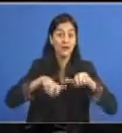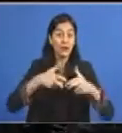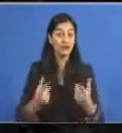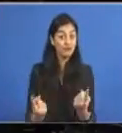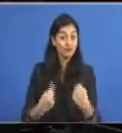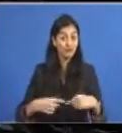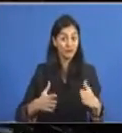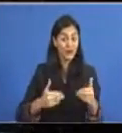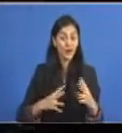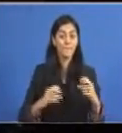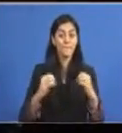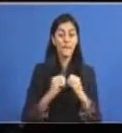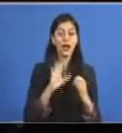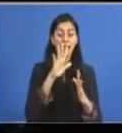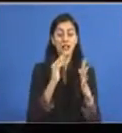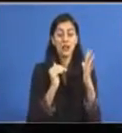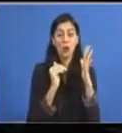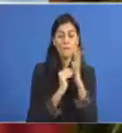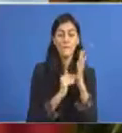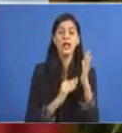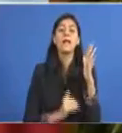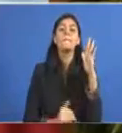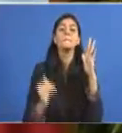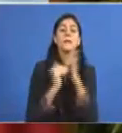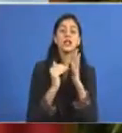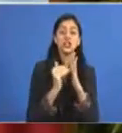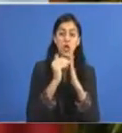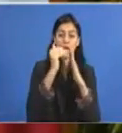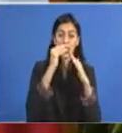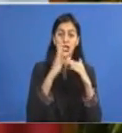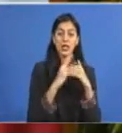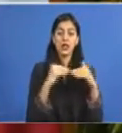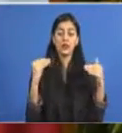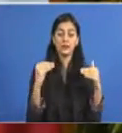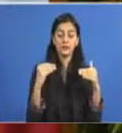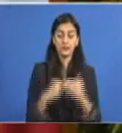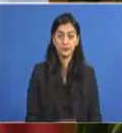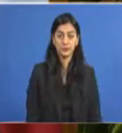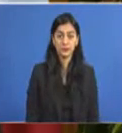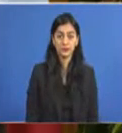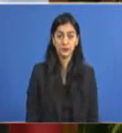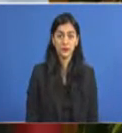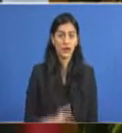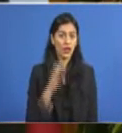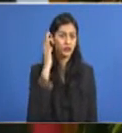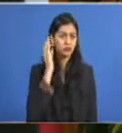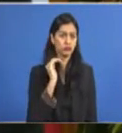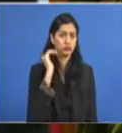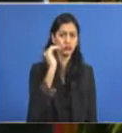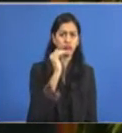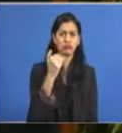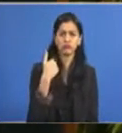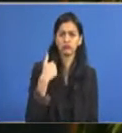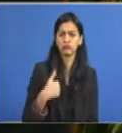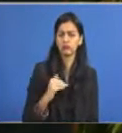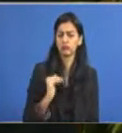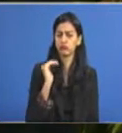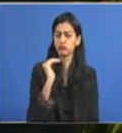de 5,000 millones de balboas. Señoras y señores, así como desarrollamos el